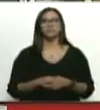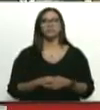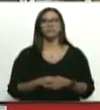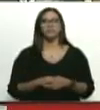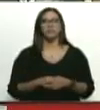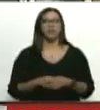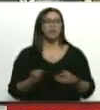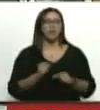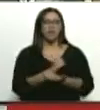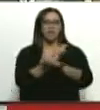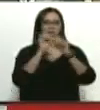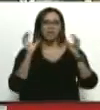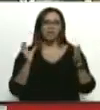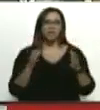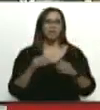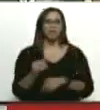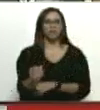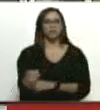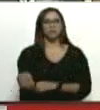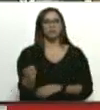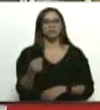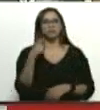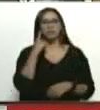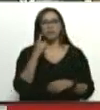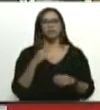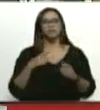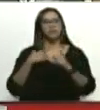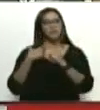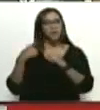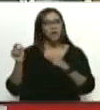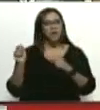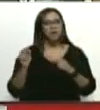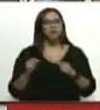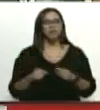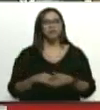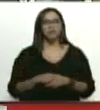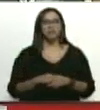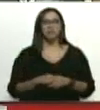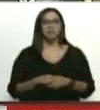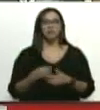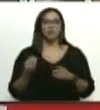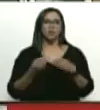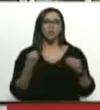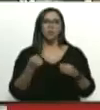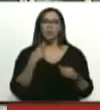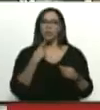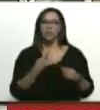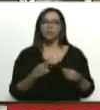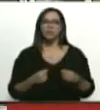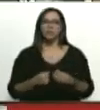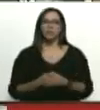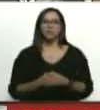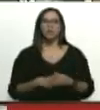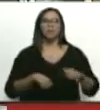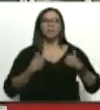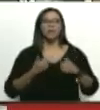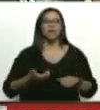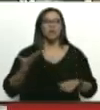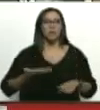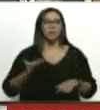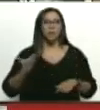Por supuesto. Miren, se había ido, como uno dice, como uno de los eslabones más